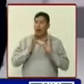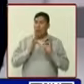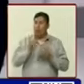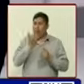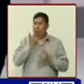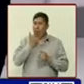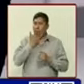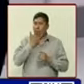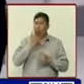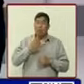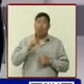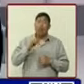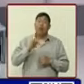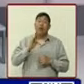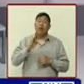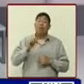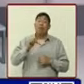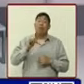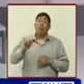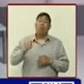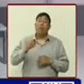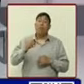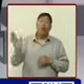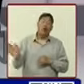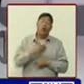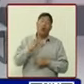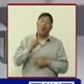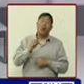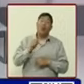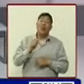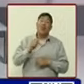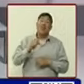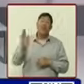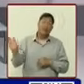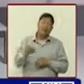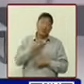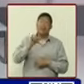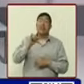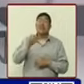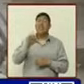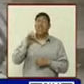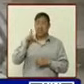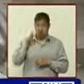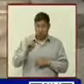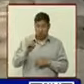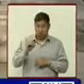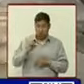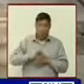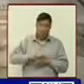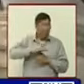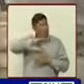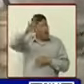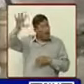lo que ocurría en la zona de Bajo San Isidro, donde 10 casas se han visto comprometidas.